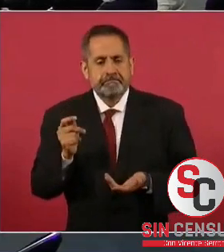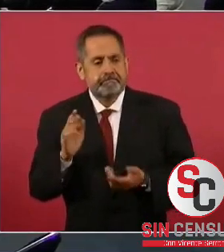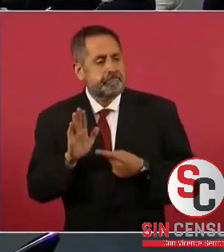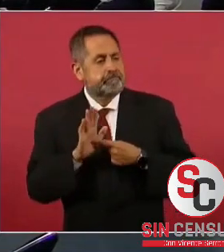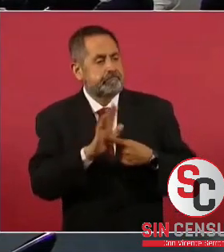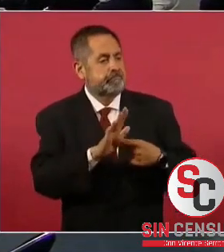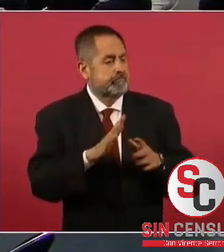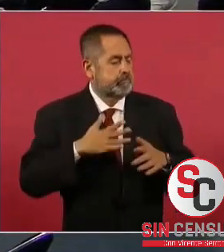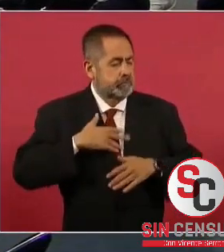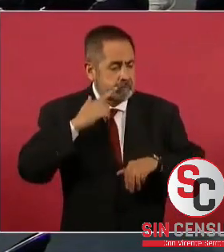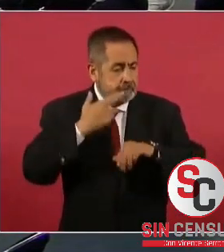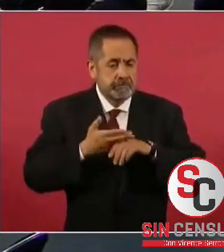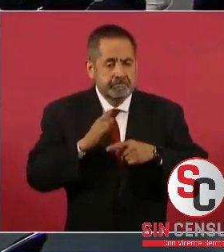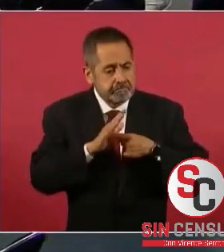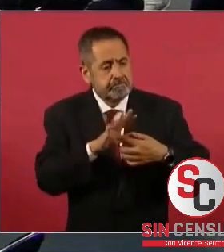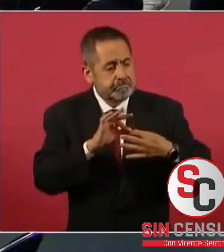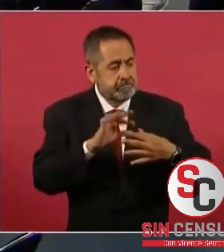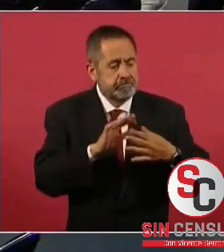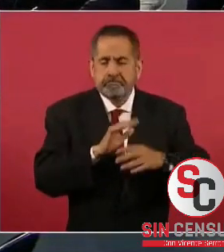ninguna responsabilidad.